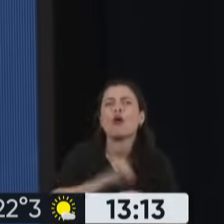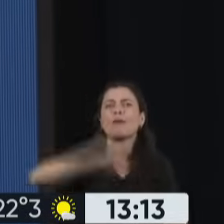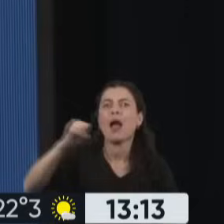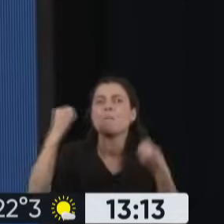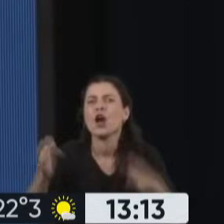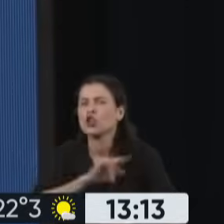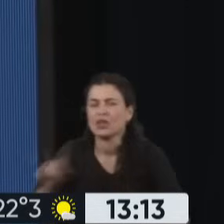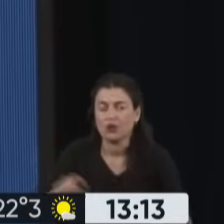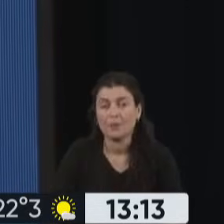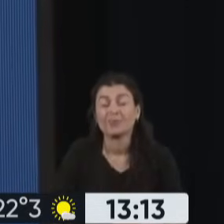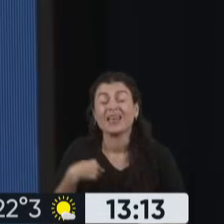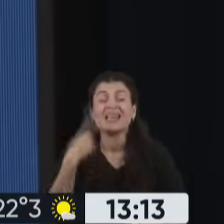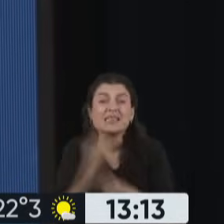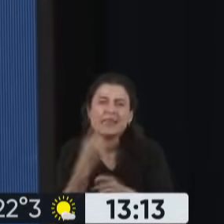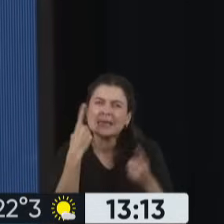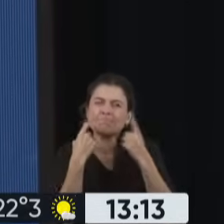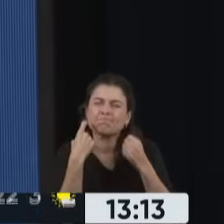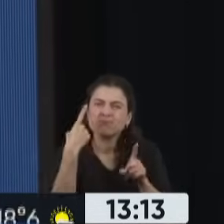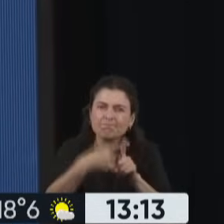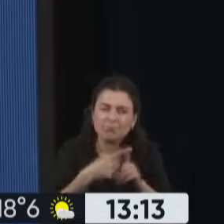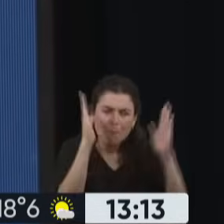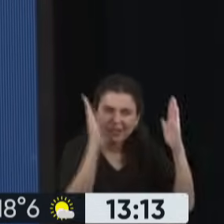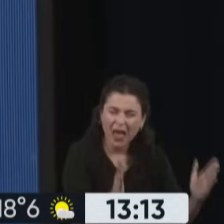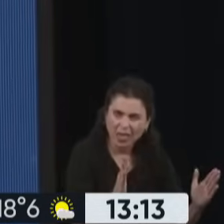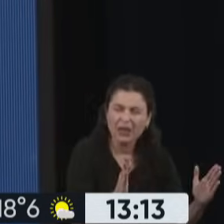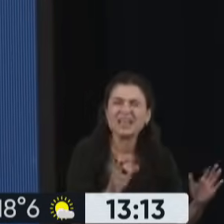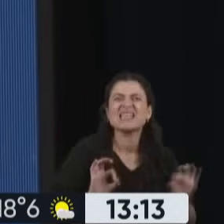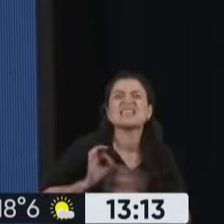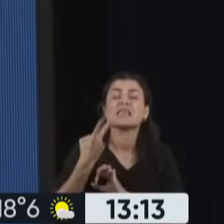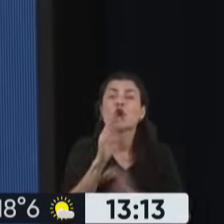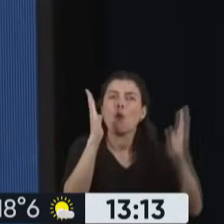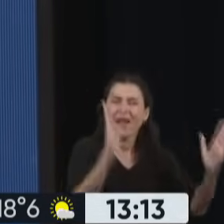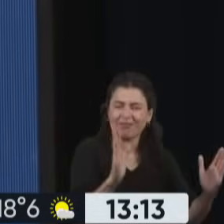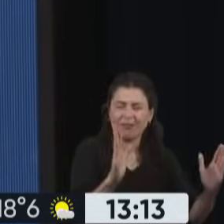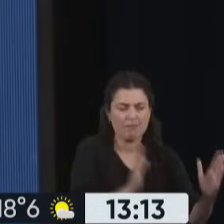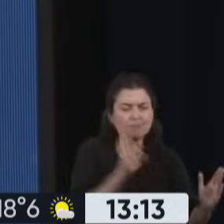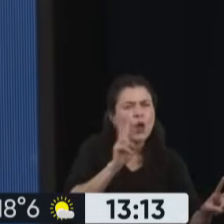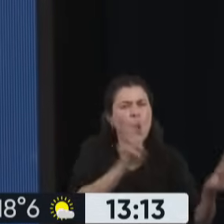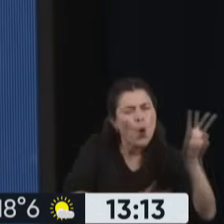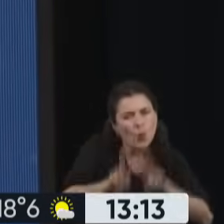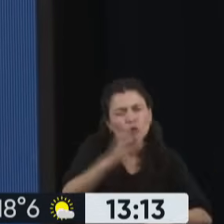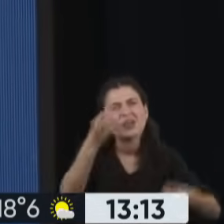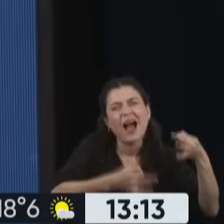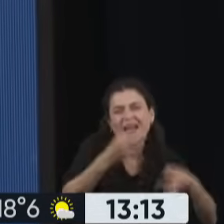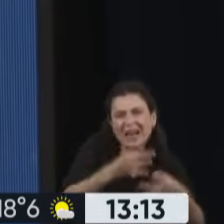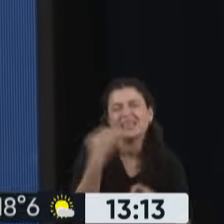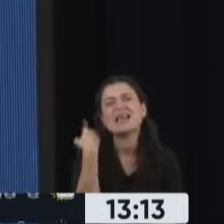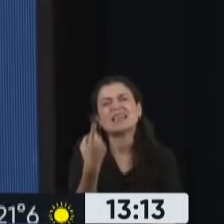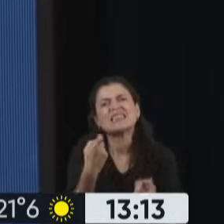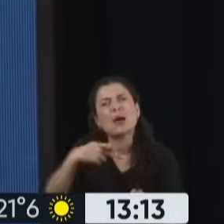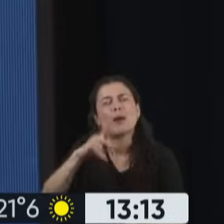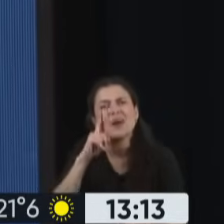Si tomamos la primera mitad del siglo XX, la tasa de crecimiento saltó al 1,1 y se necesitaban para duplicar el PBI per